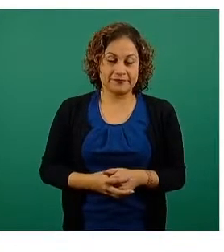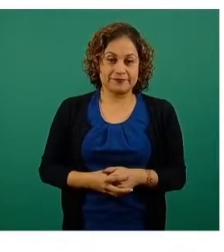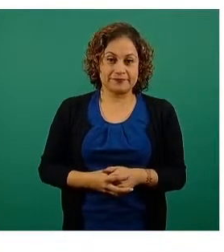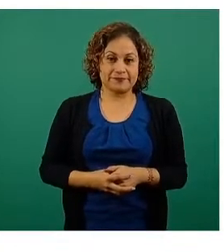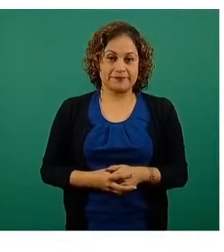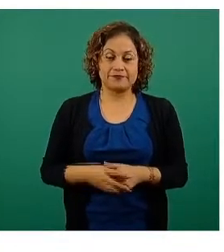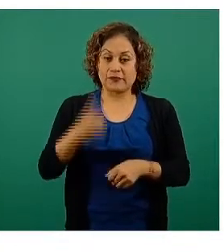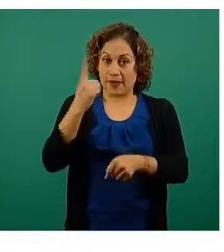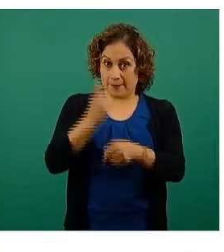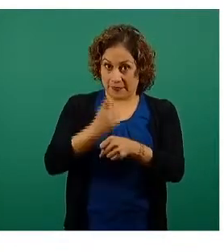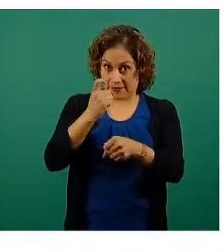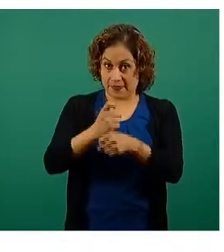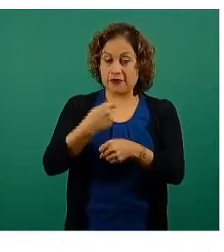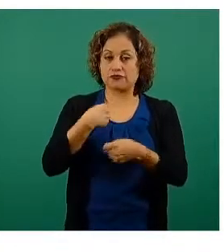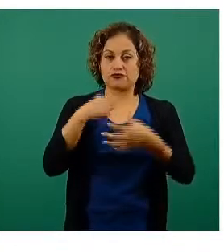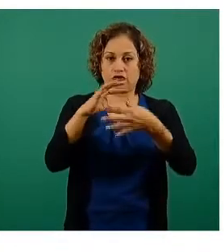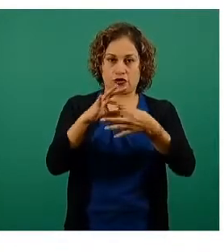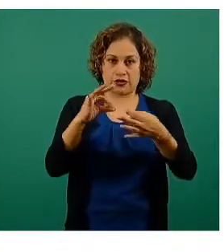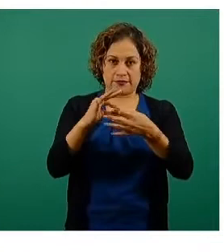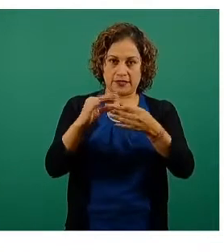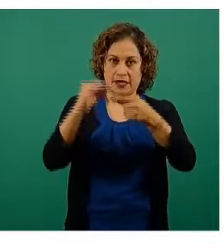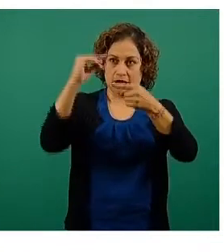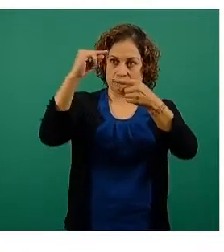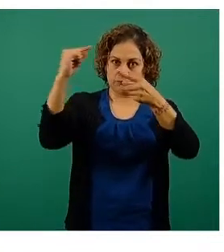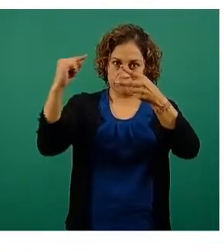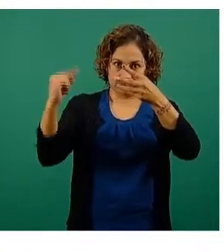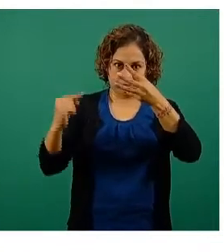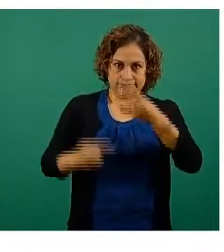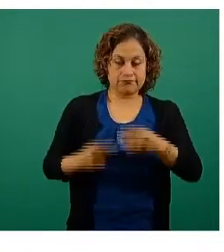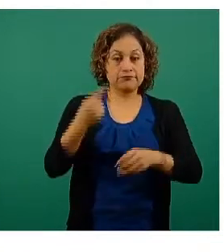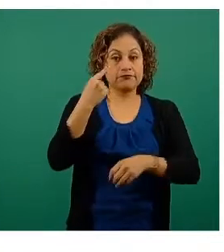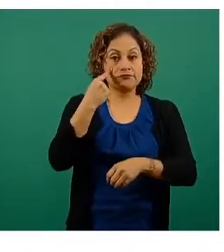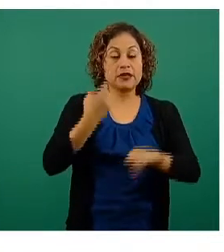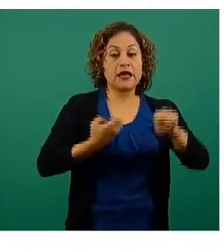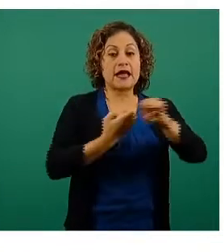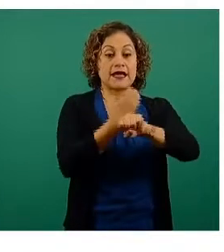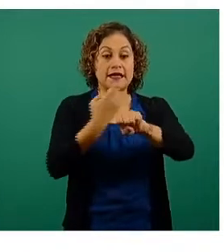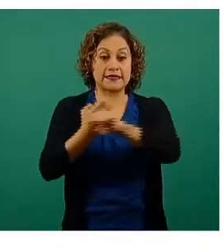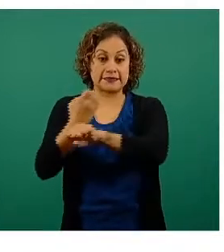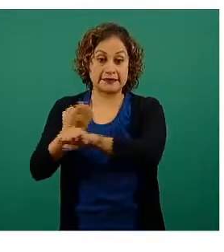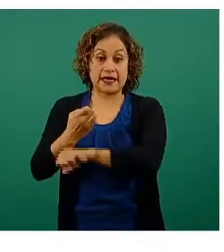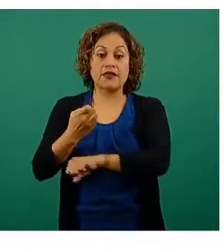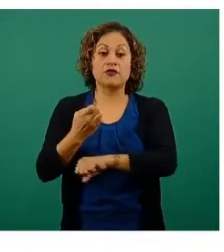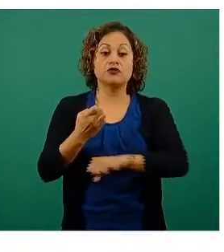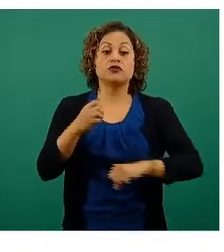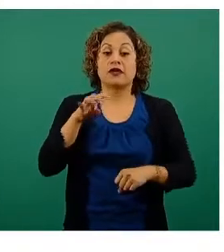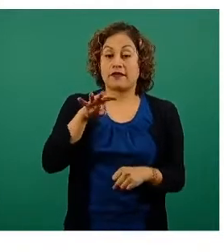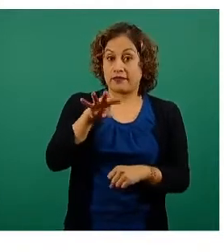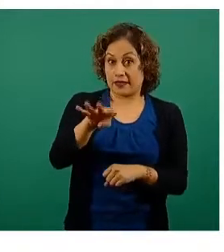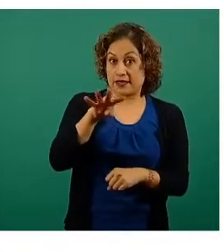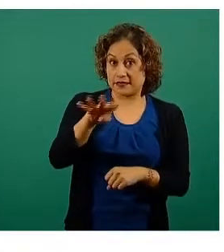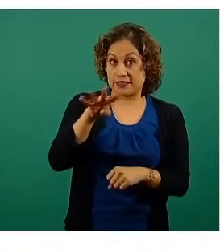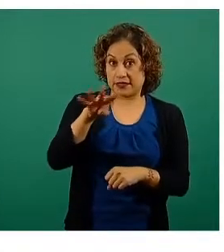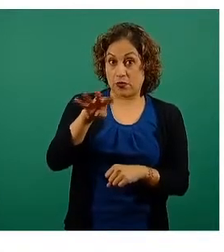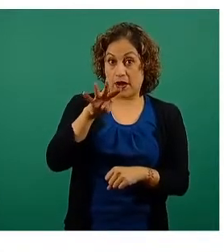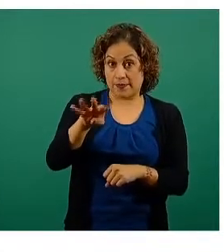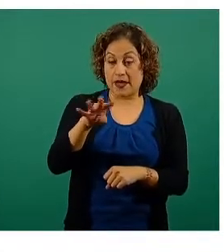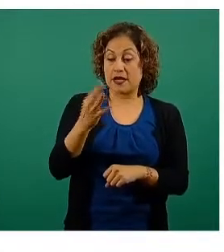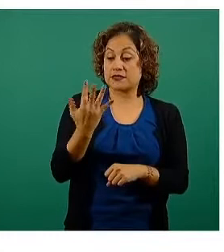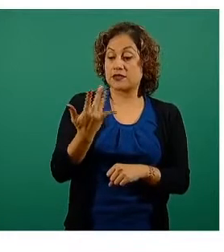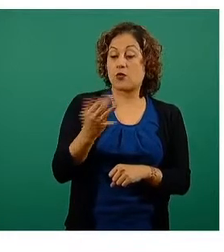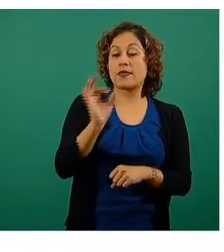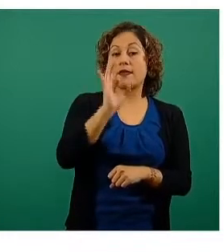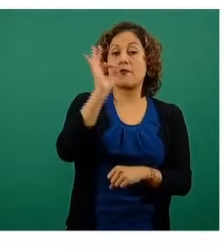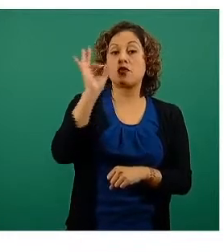arriba, cómo tenemos ya en 19 entidades federativas un porcentaje menor al 50%